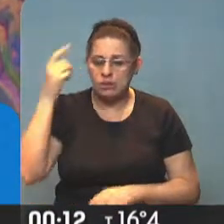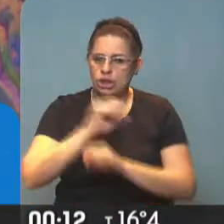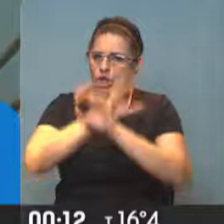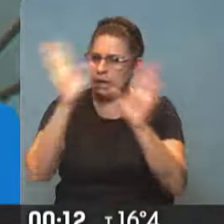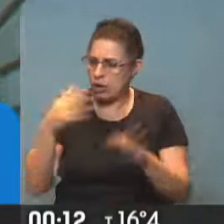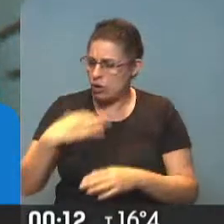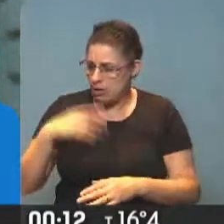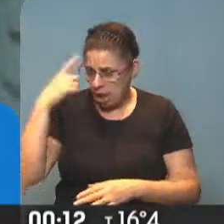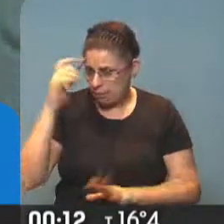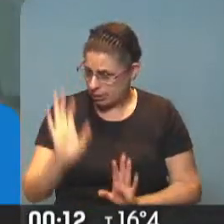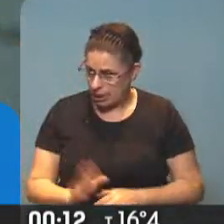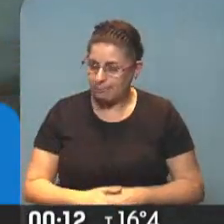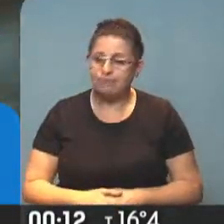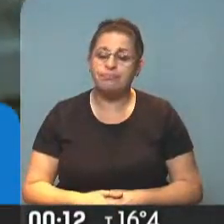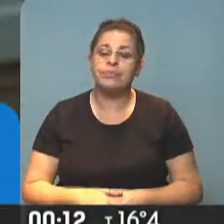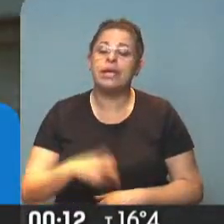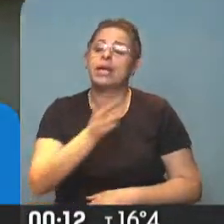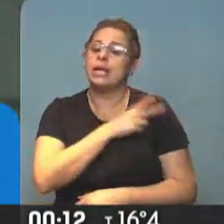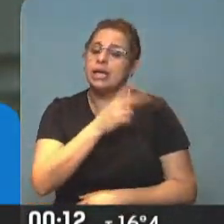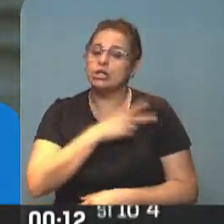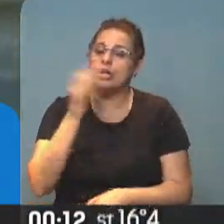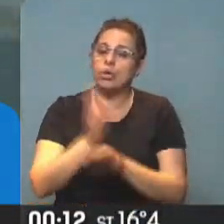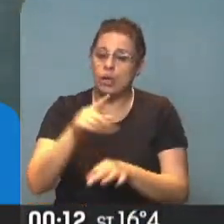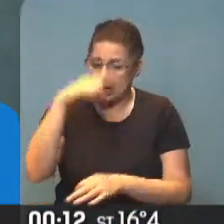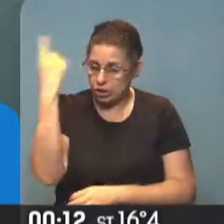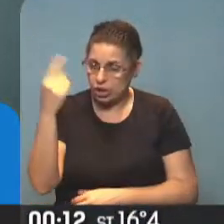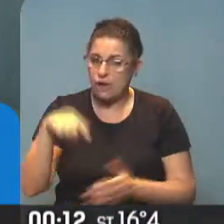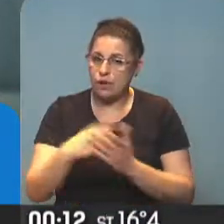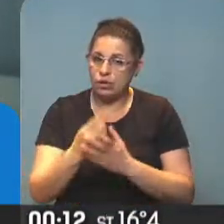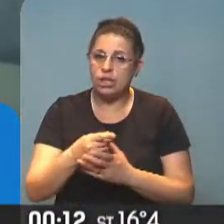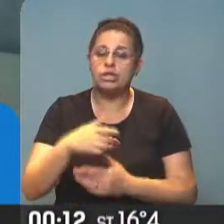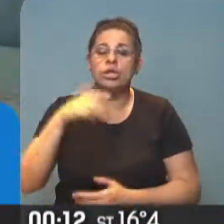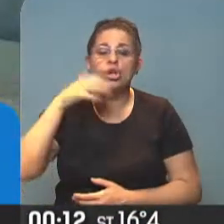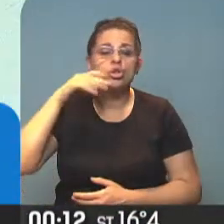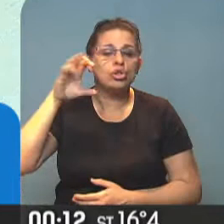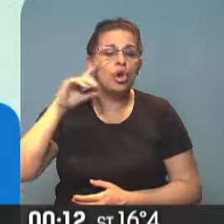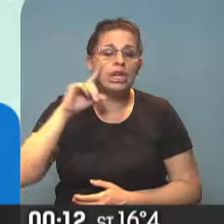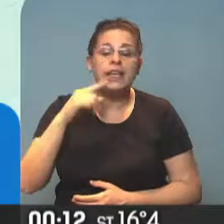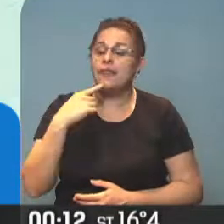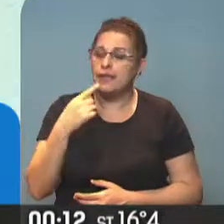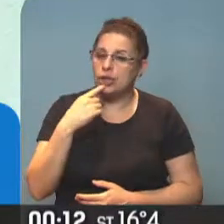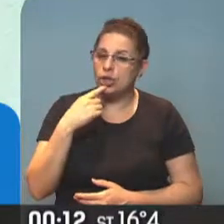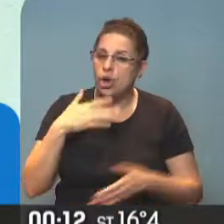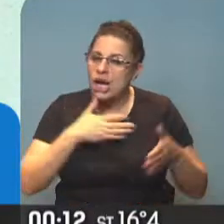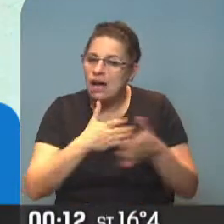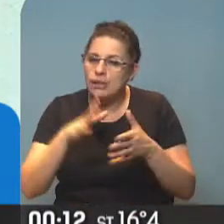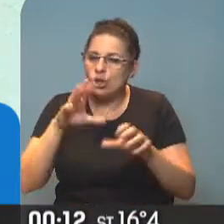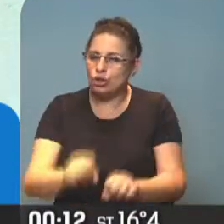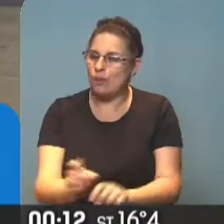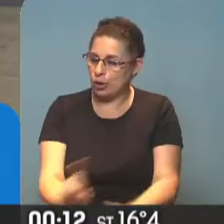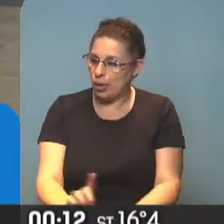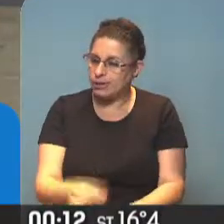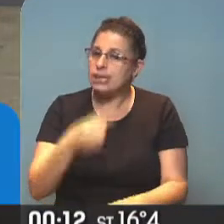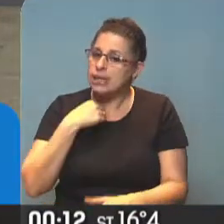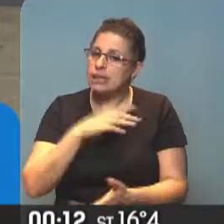que tener. Por su parte, el rector del Nacional Buenos Aires, Gustavo Sorsoli, asegura que ese no es el camino a seguir para buscar